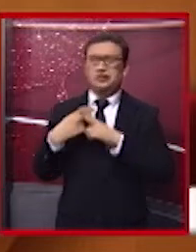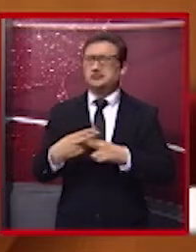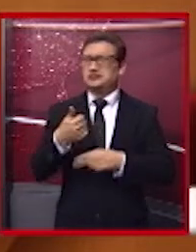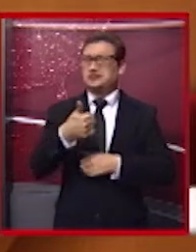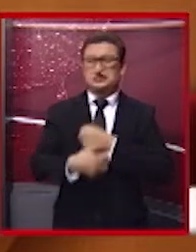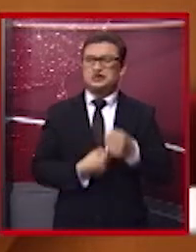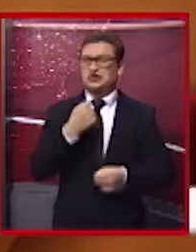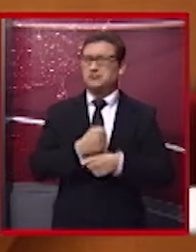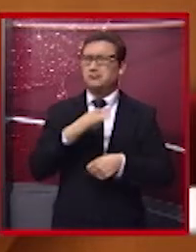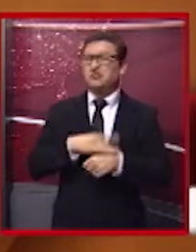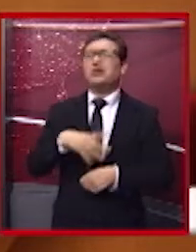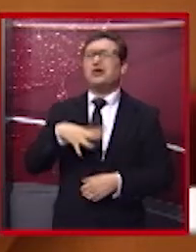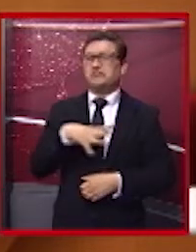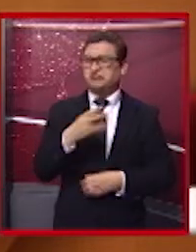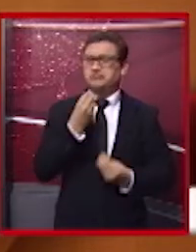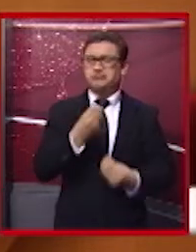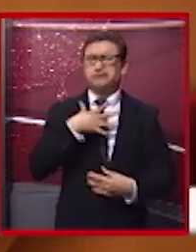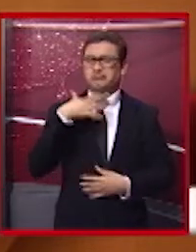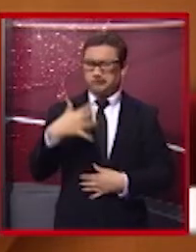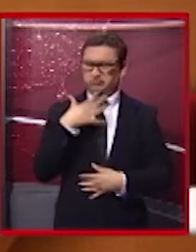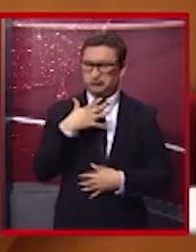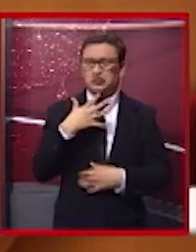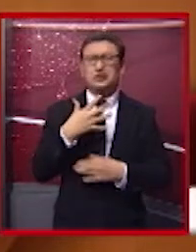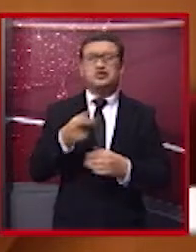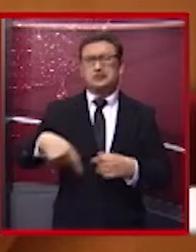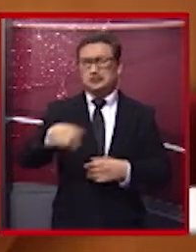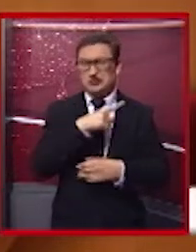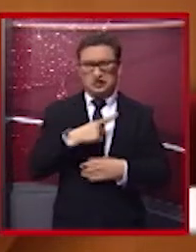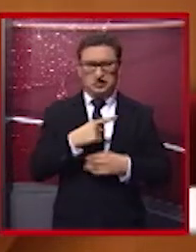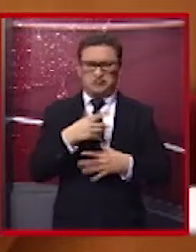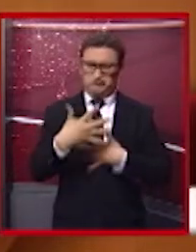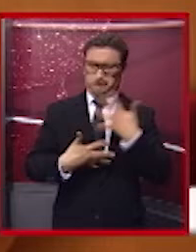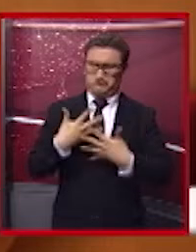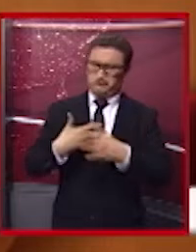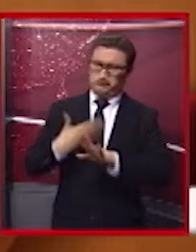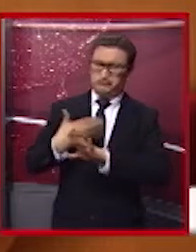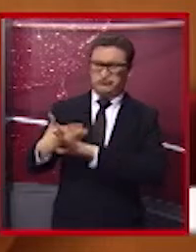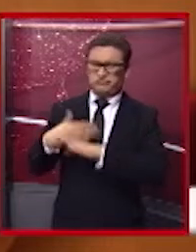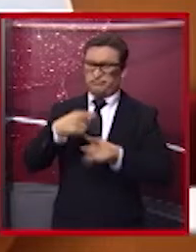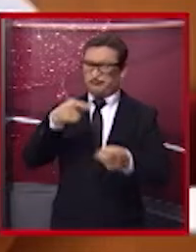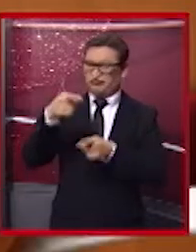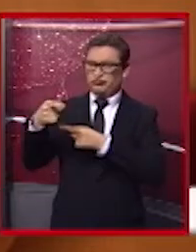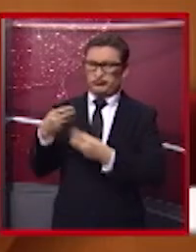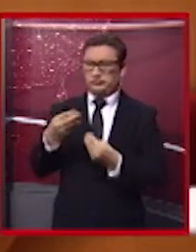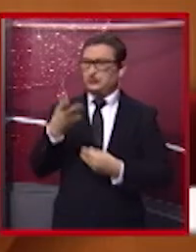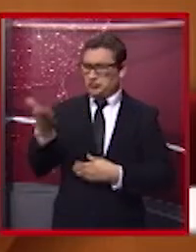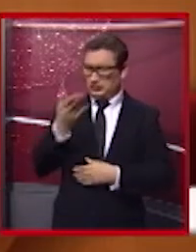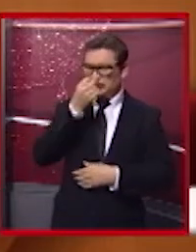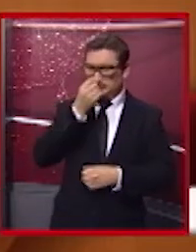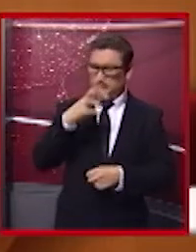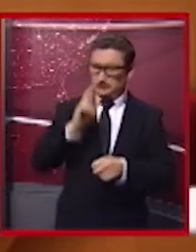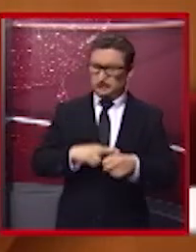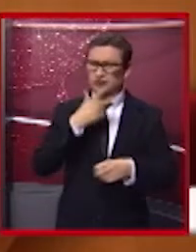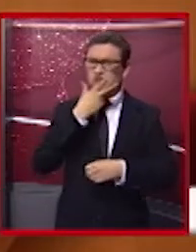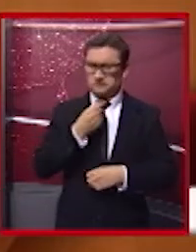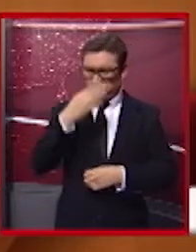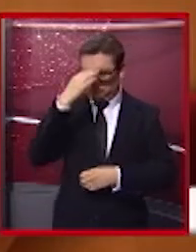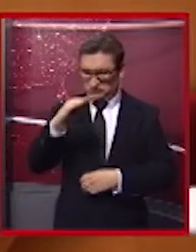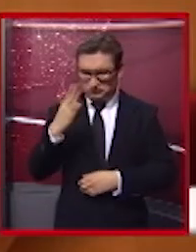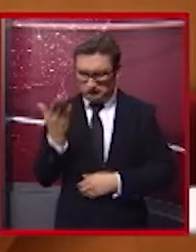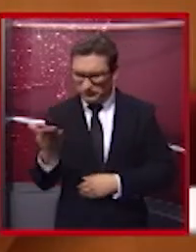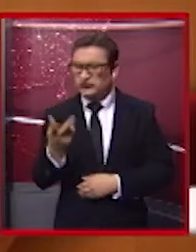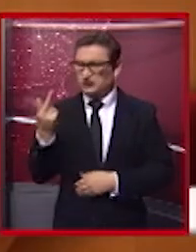la corrupción, por la impunidad y por la violencia. Señor secretario,